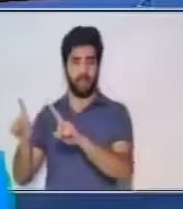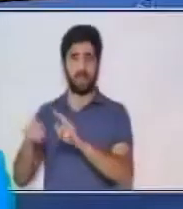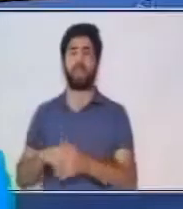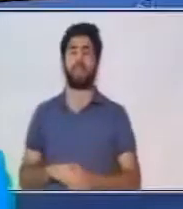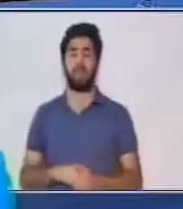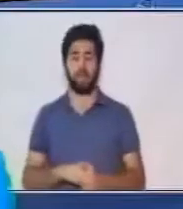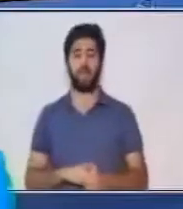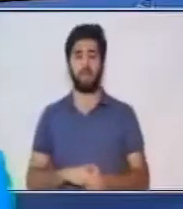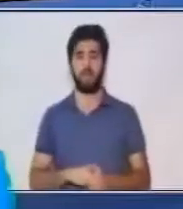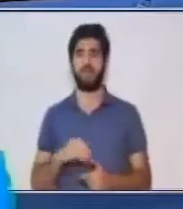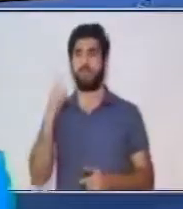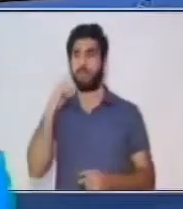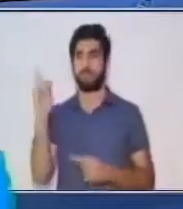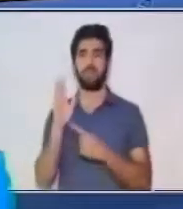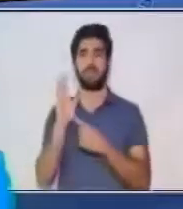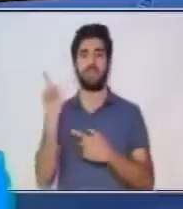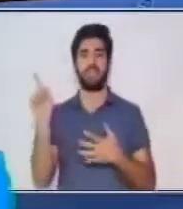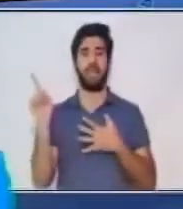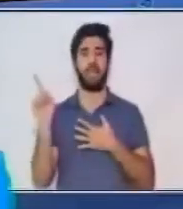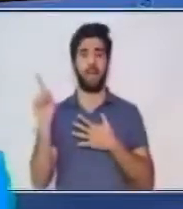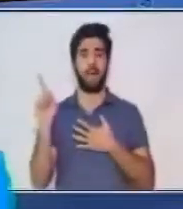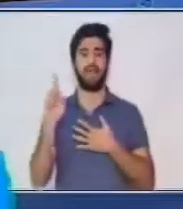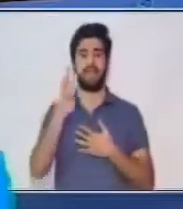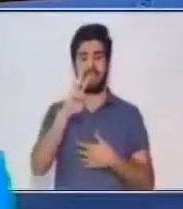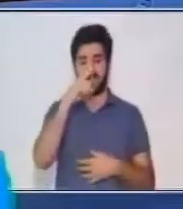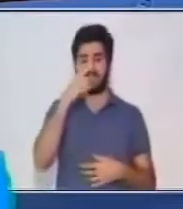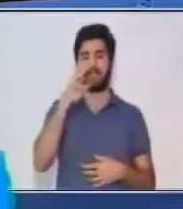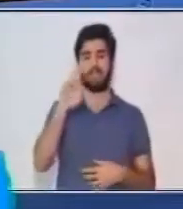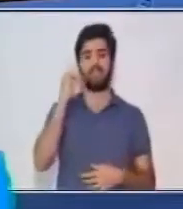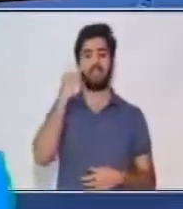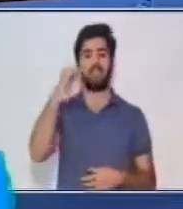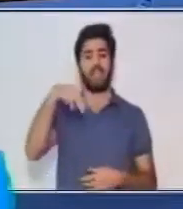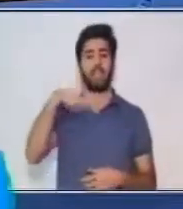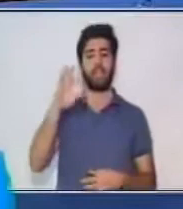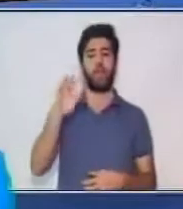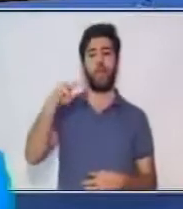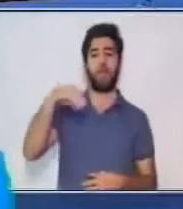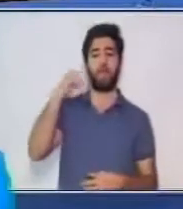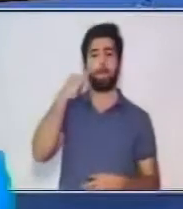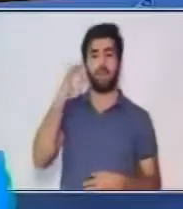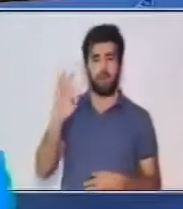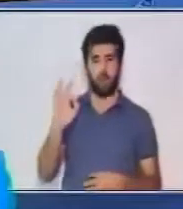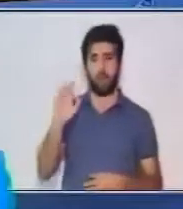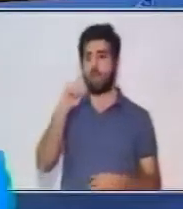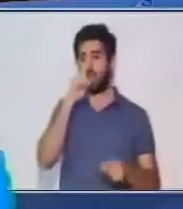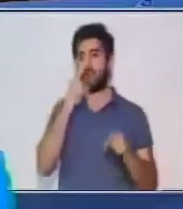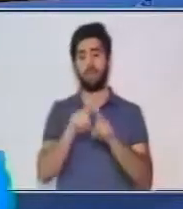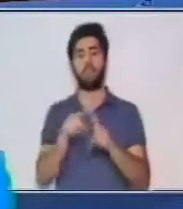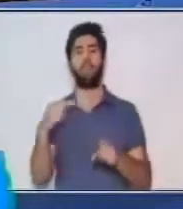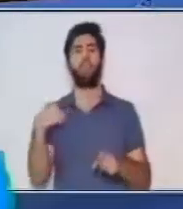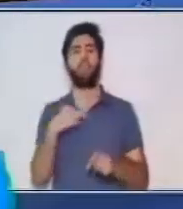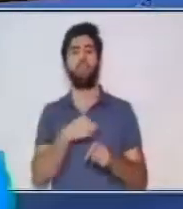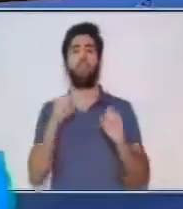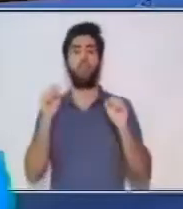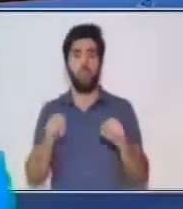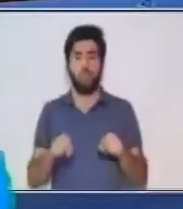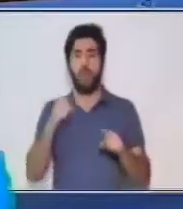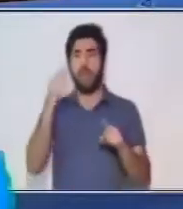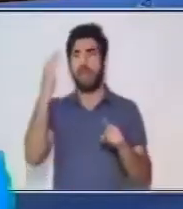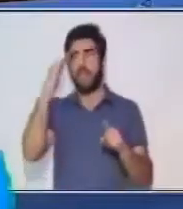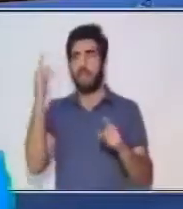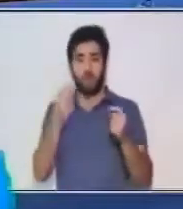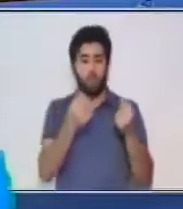identificado o nombrado como trinomio. Y podemos calcular la